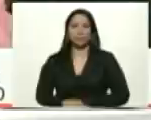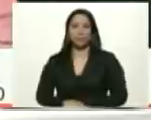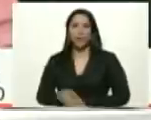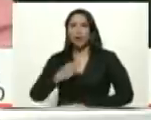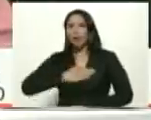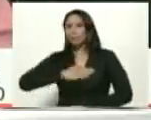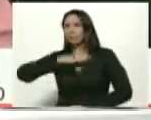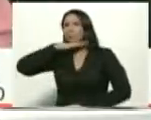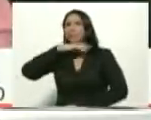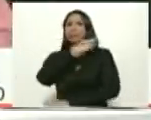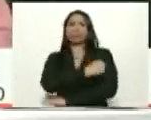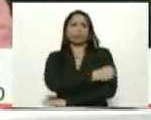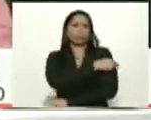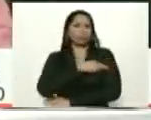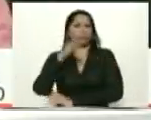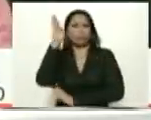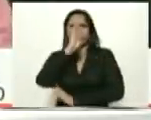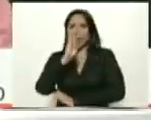Colapsados los hospitales.